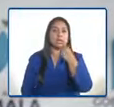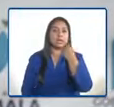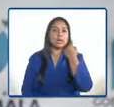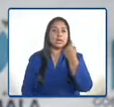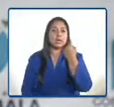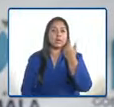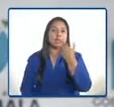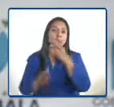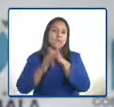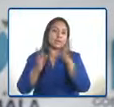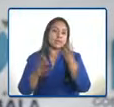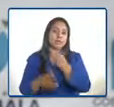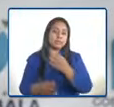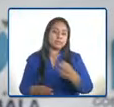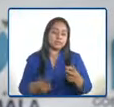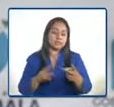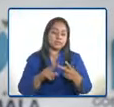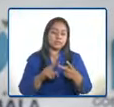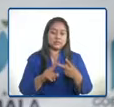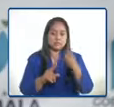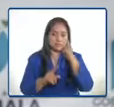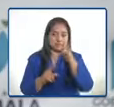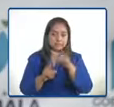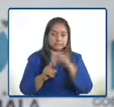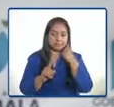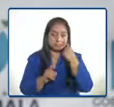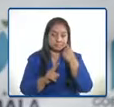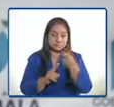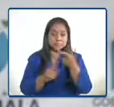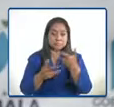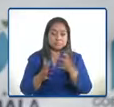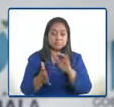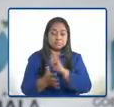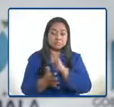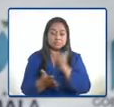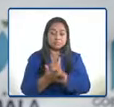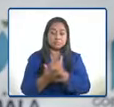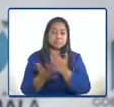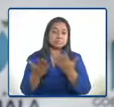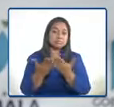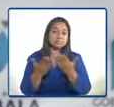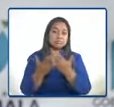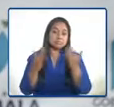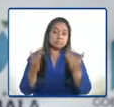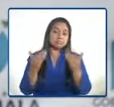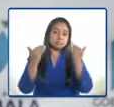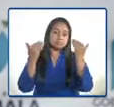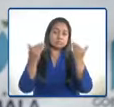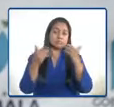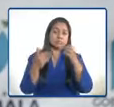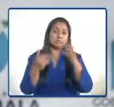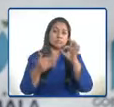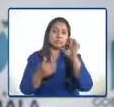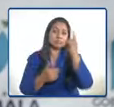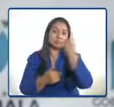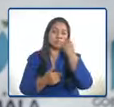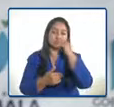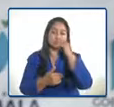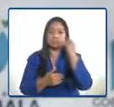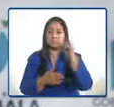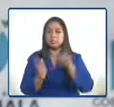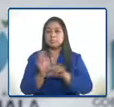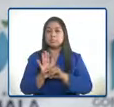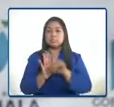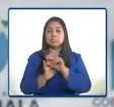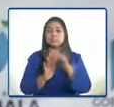los contenidos y programa para que luego sean avalados por el Sistema de Estudios de Posgrado de la Universidad de San Carlos de Guatemala.